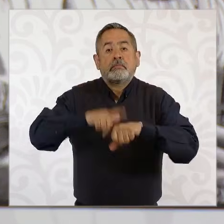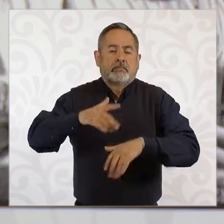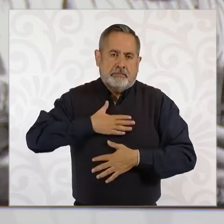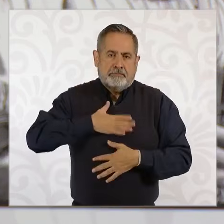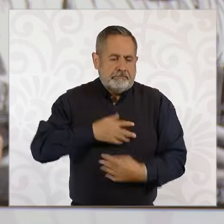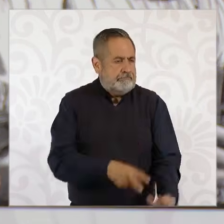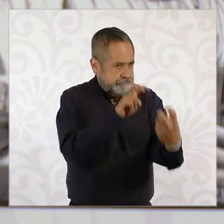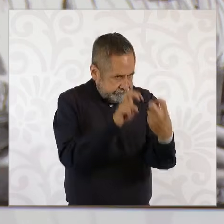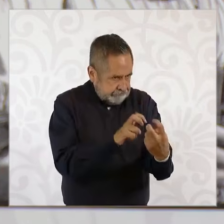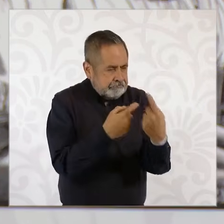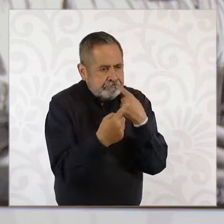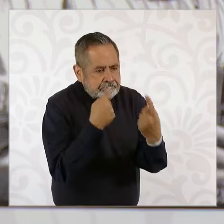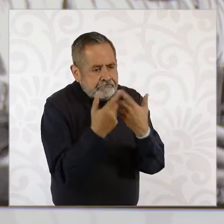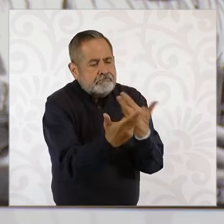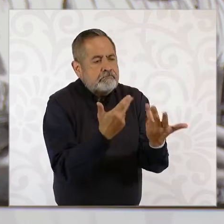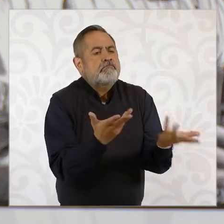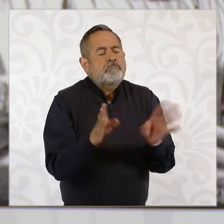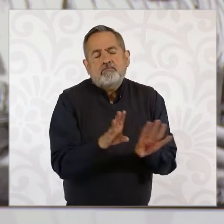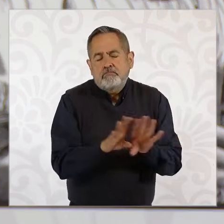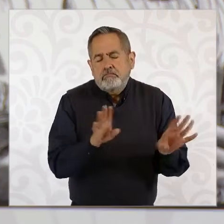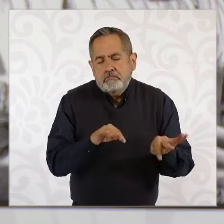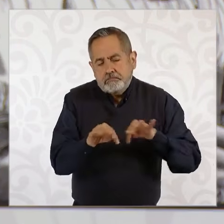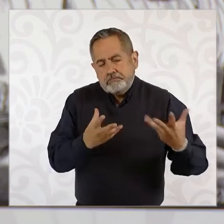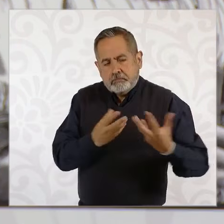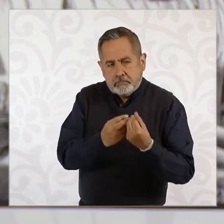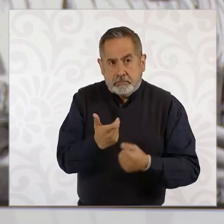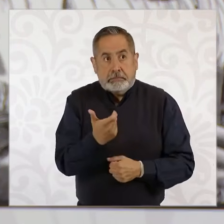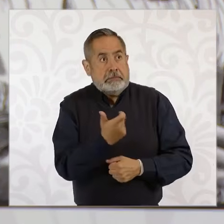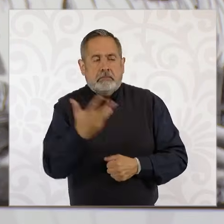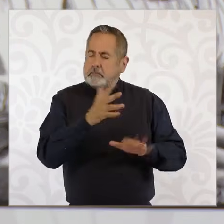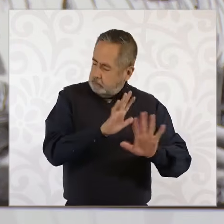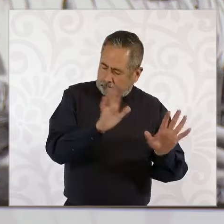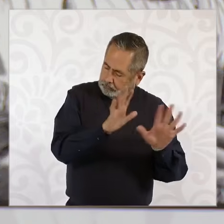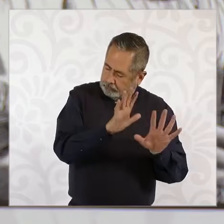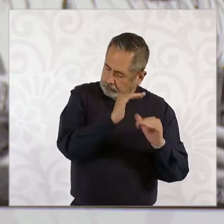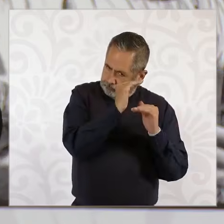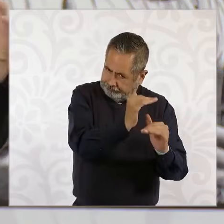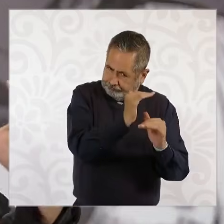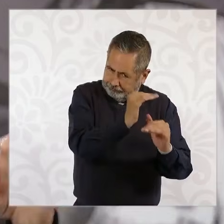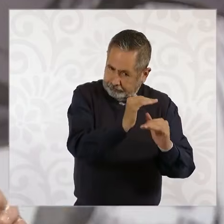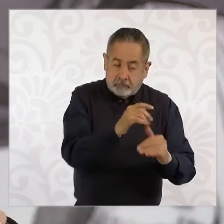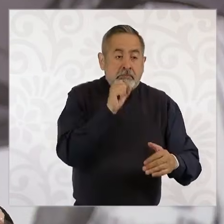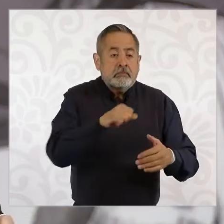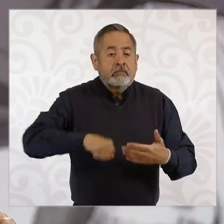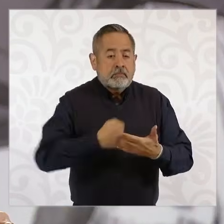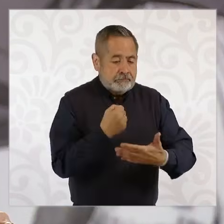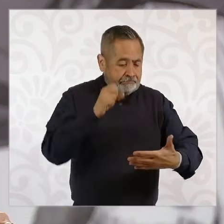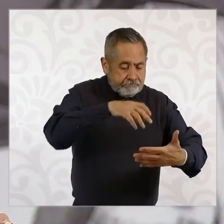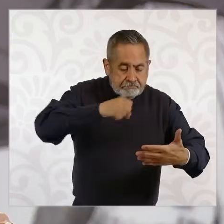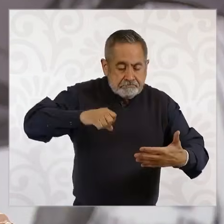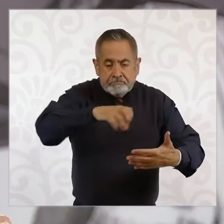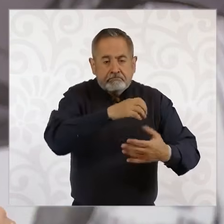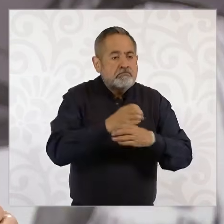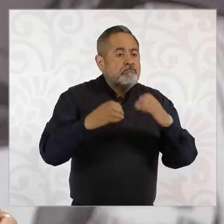pues para que entre todos trabajemos para que no suban los precios y que mantengamos la canasta básica con